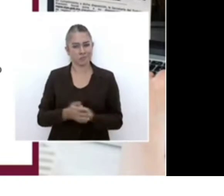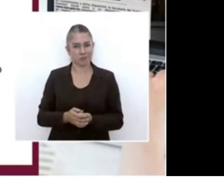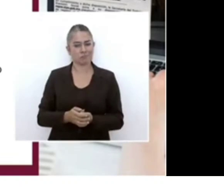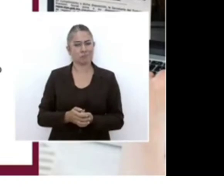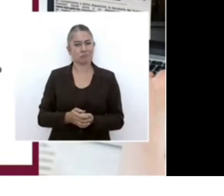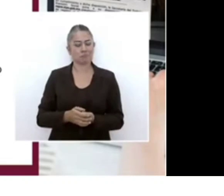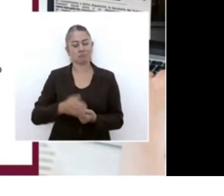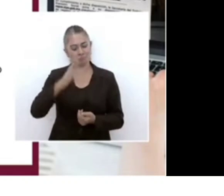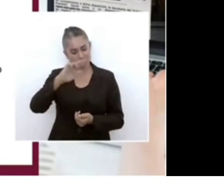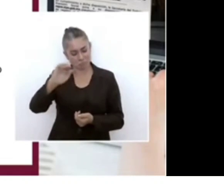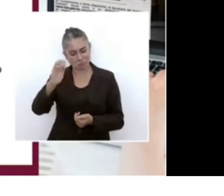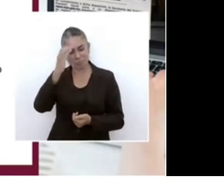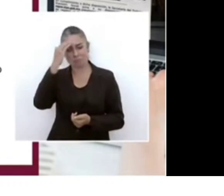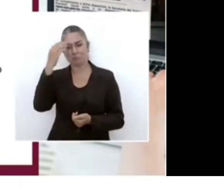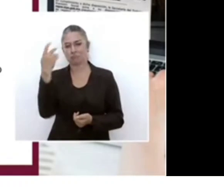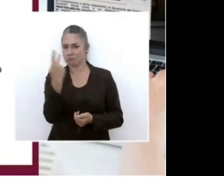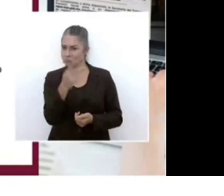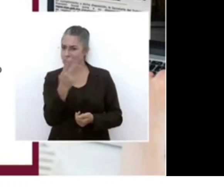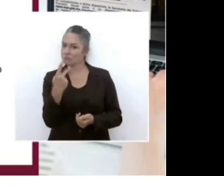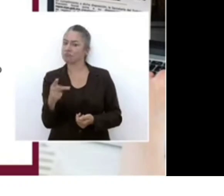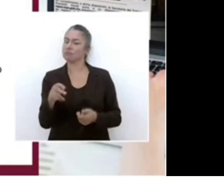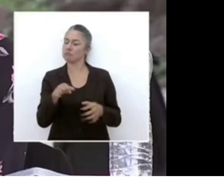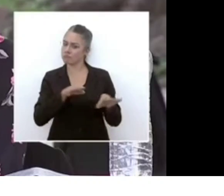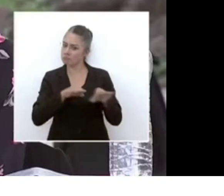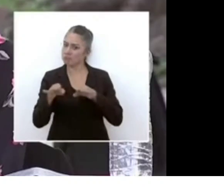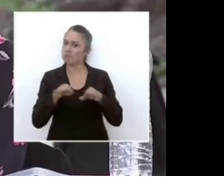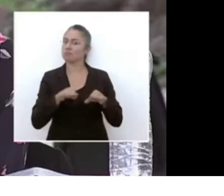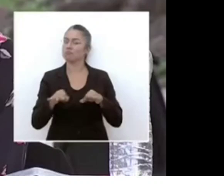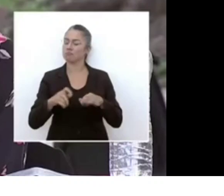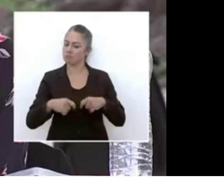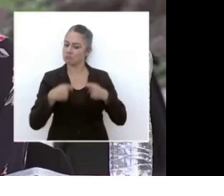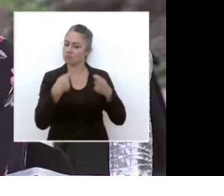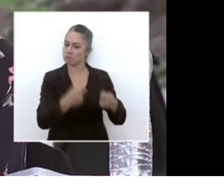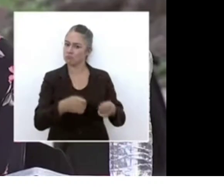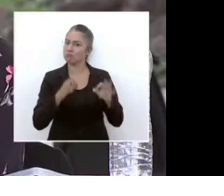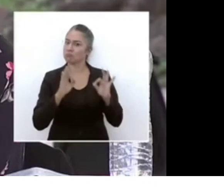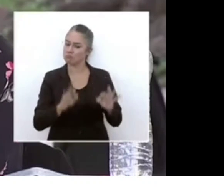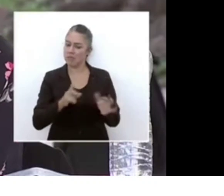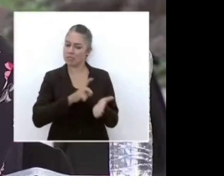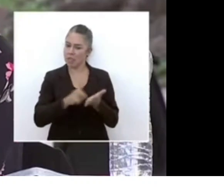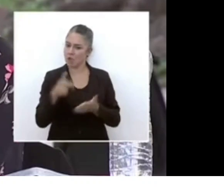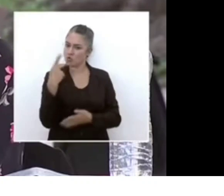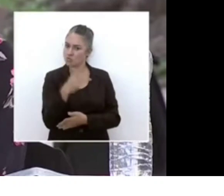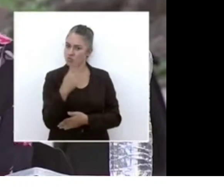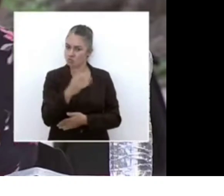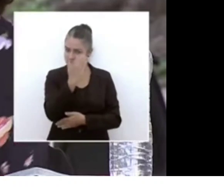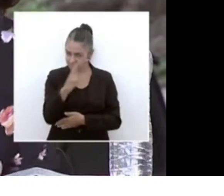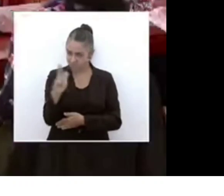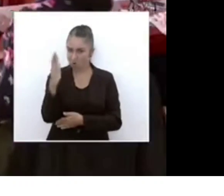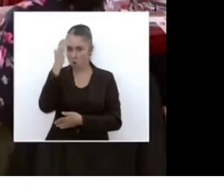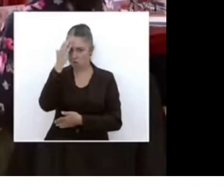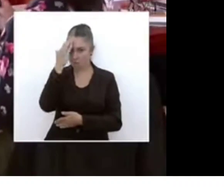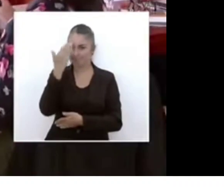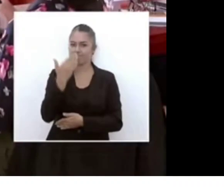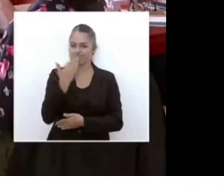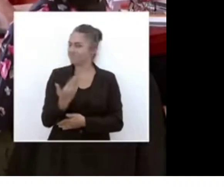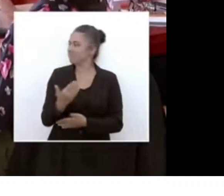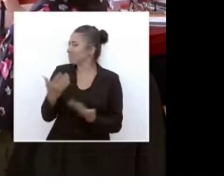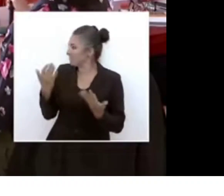son reconocidos por sus verdaderos empleadores y, por supuesto, reconocidos sus derechos. Es cuanto, presidente.